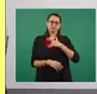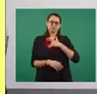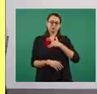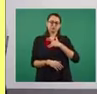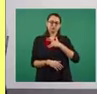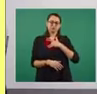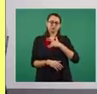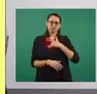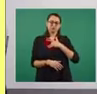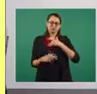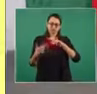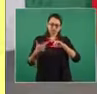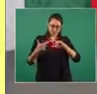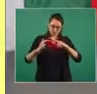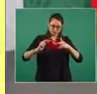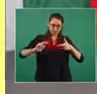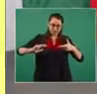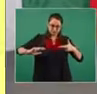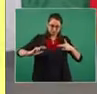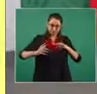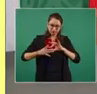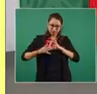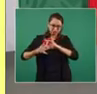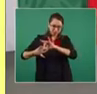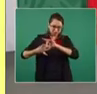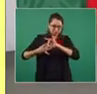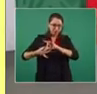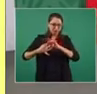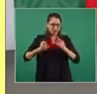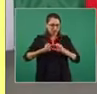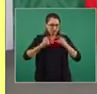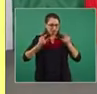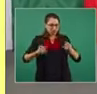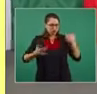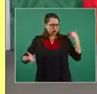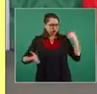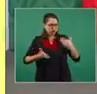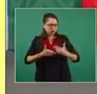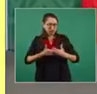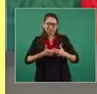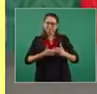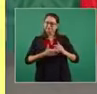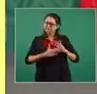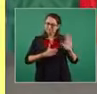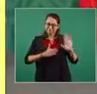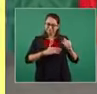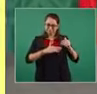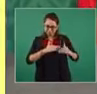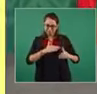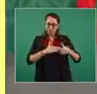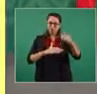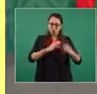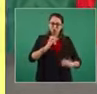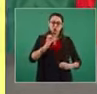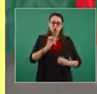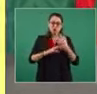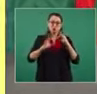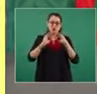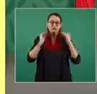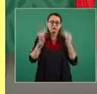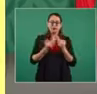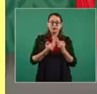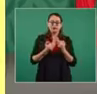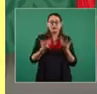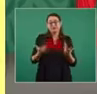a las relaciones históricas con España, pues que se ofrecieran disculpas